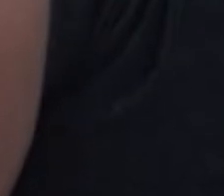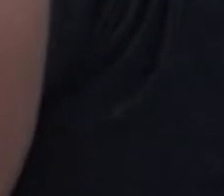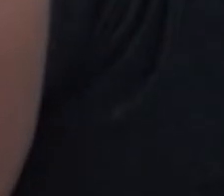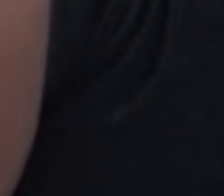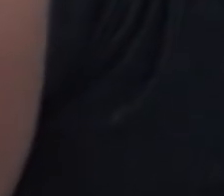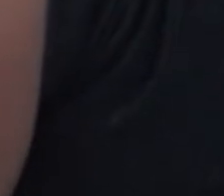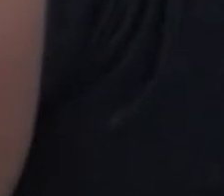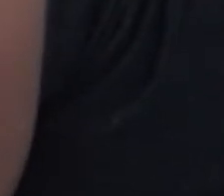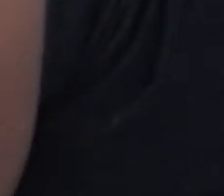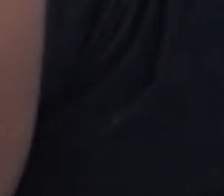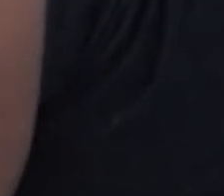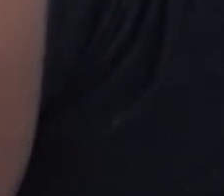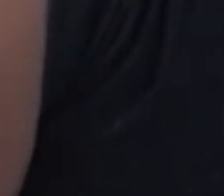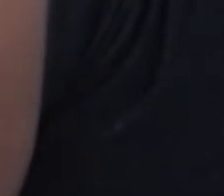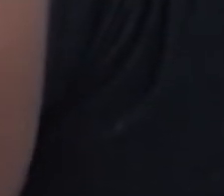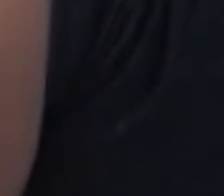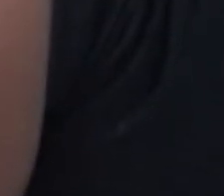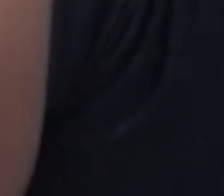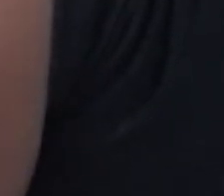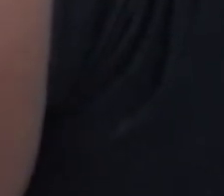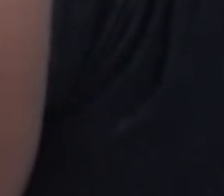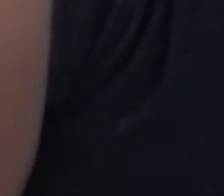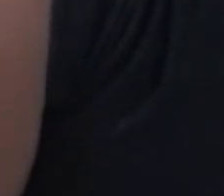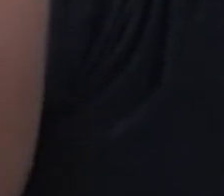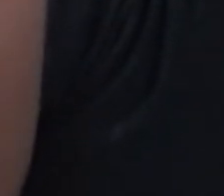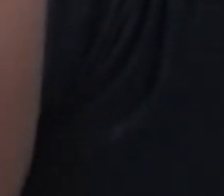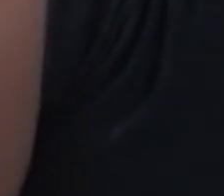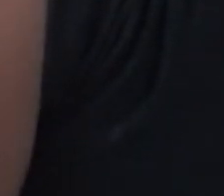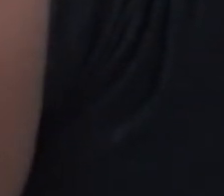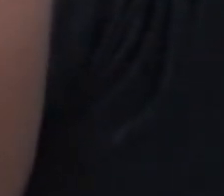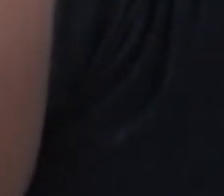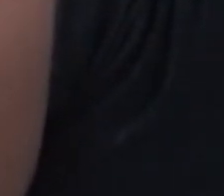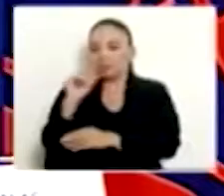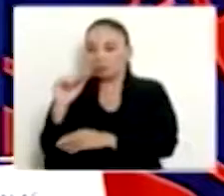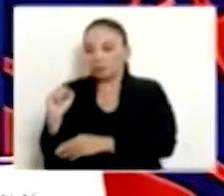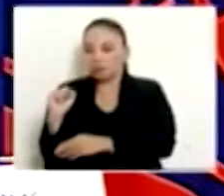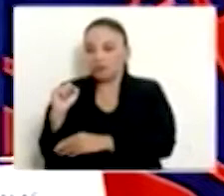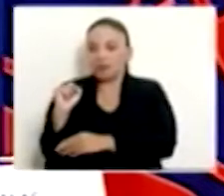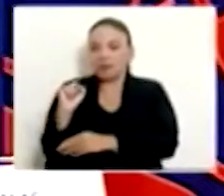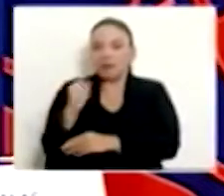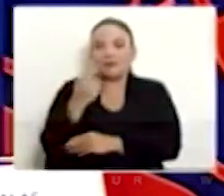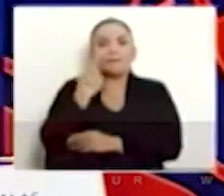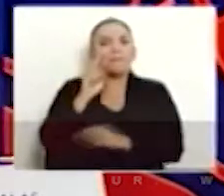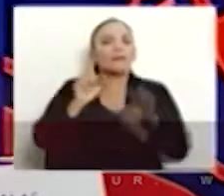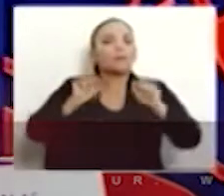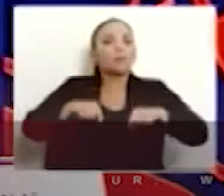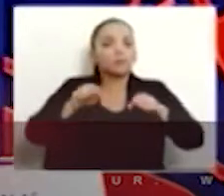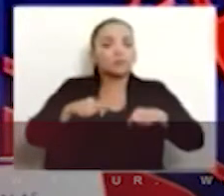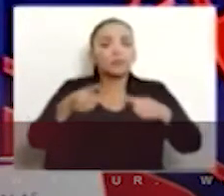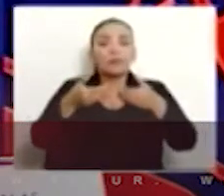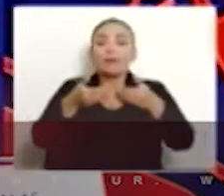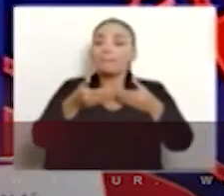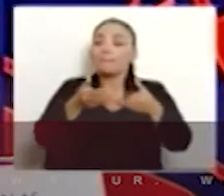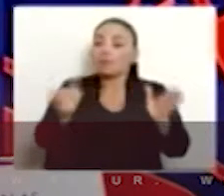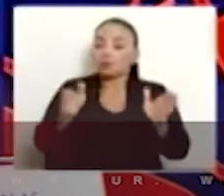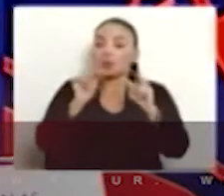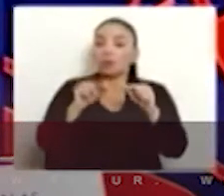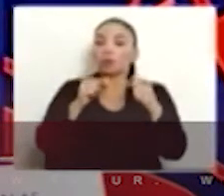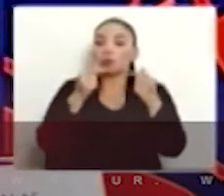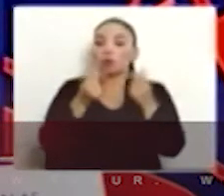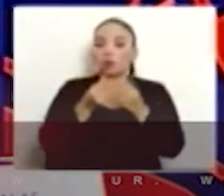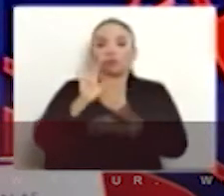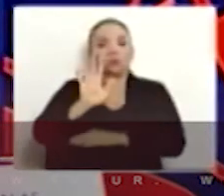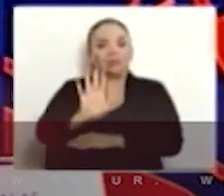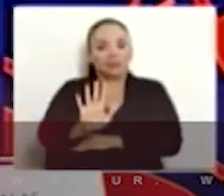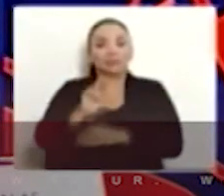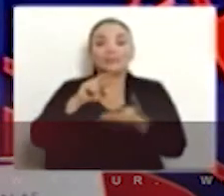así lo dijo el ministro de salud daniel salas este mediodía para la posible apertura del grupo 5